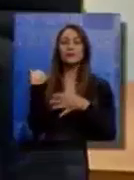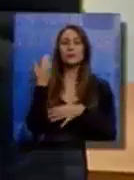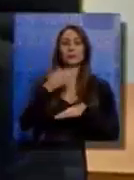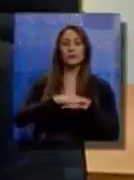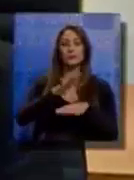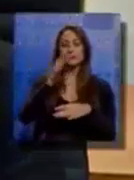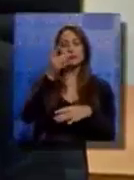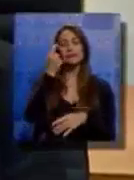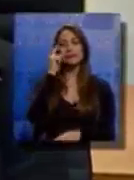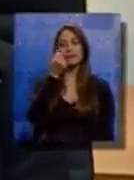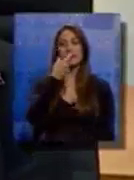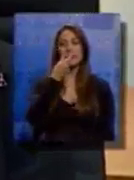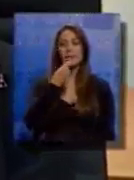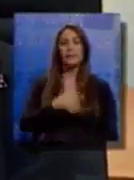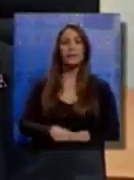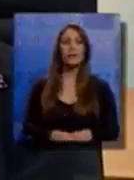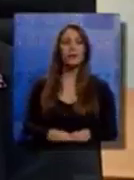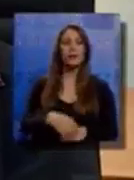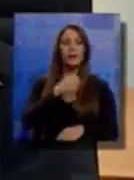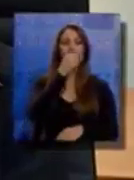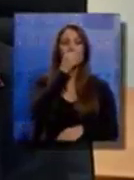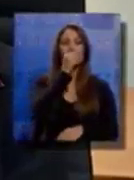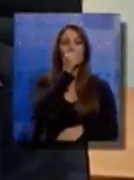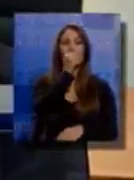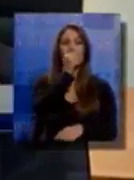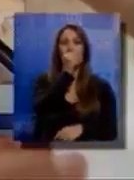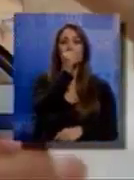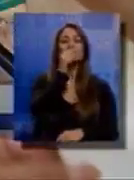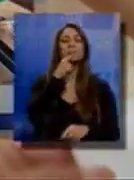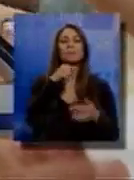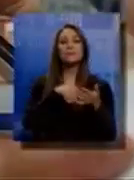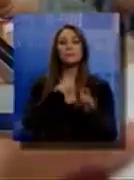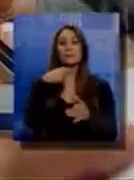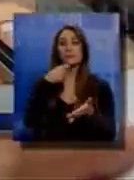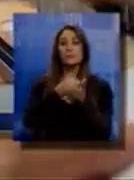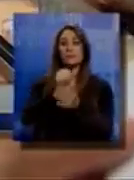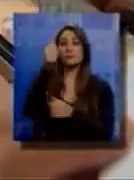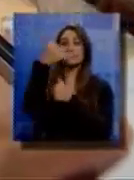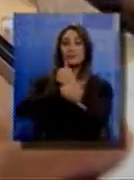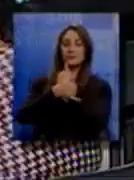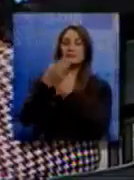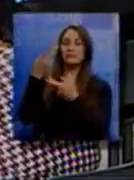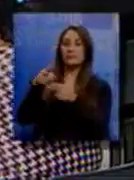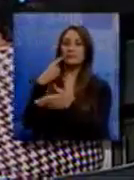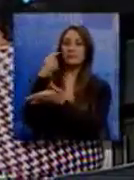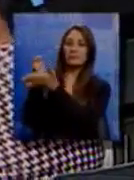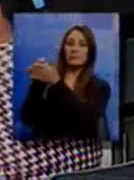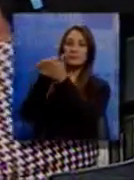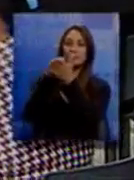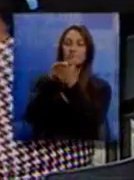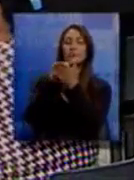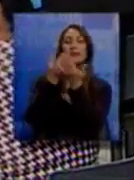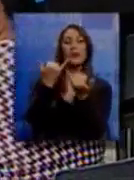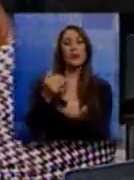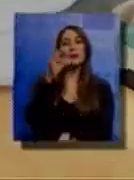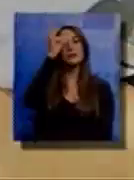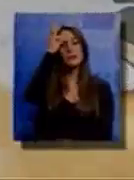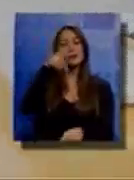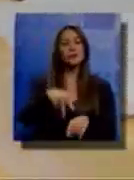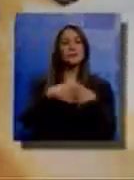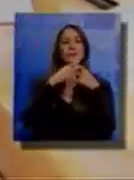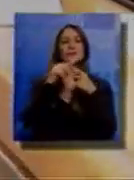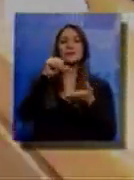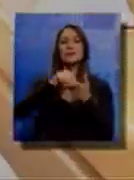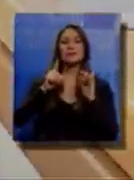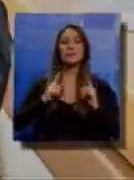básico. Existen algunos productos que nosotros compramos por mecanismos internacionales. Se espera que hasta el mes de junio los medicamentos ya estén en los hospitales y centros de salud de